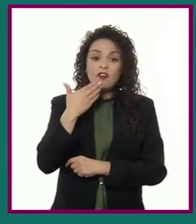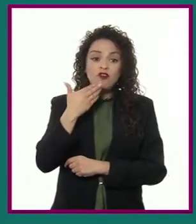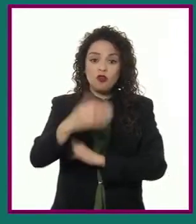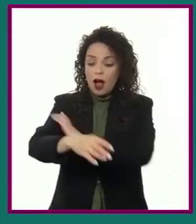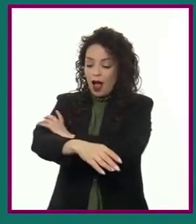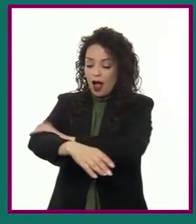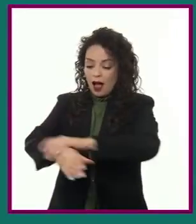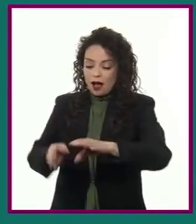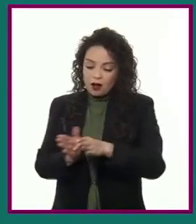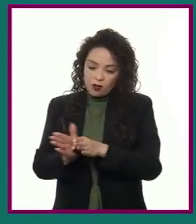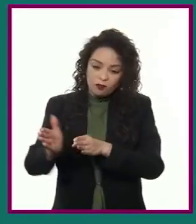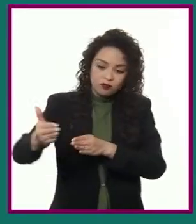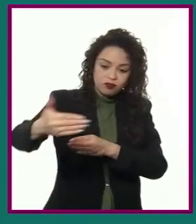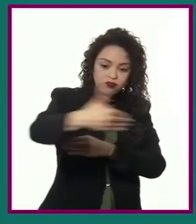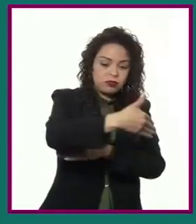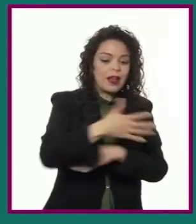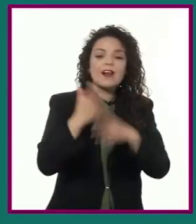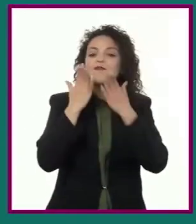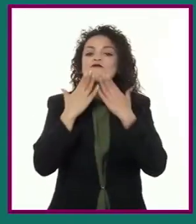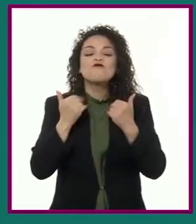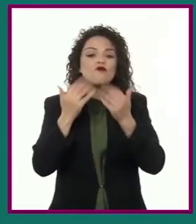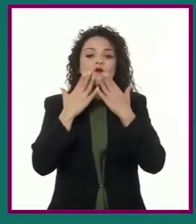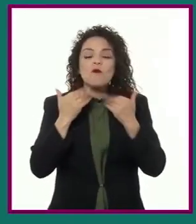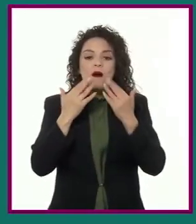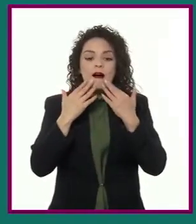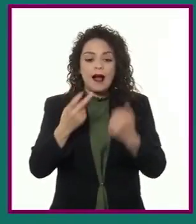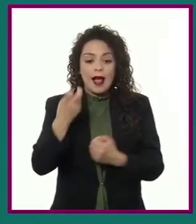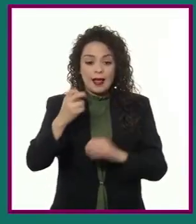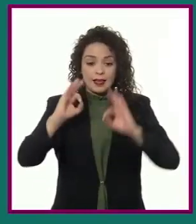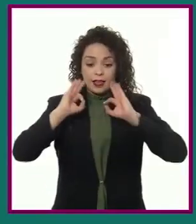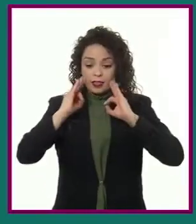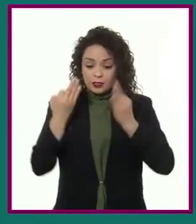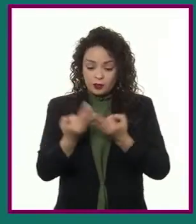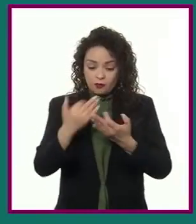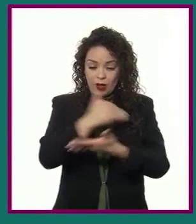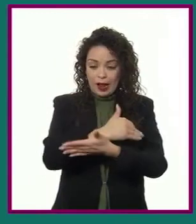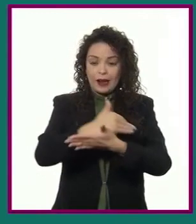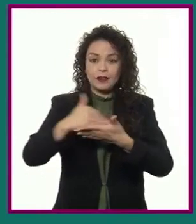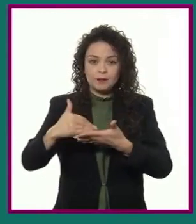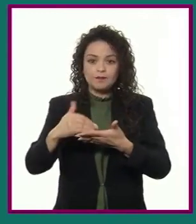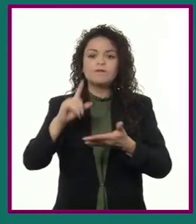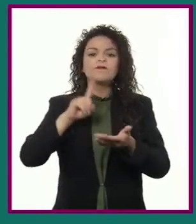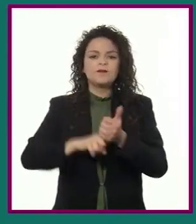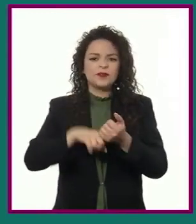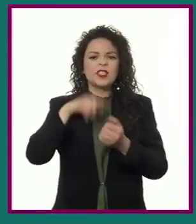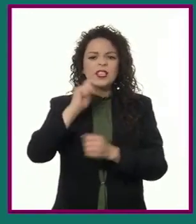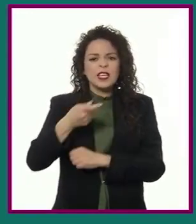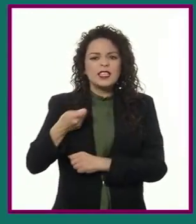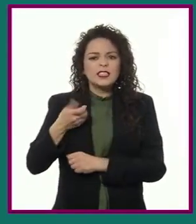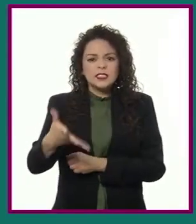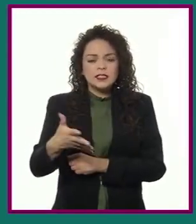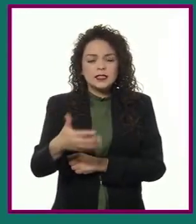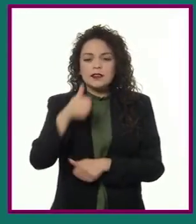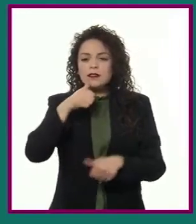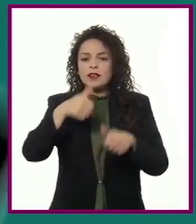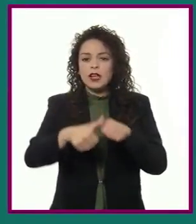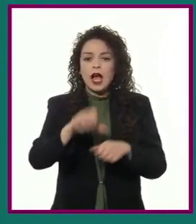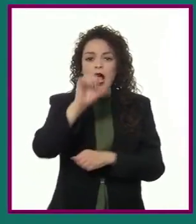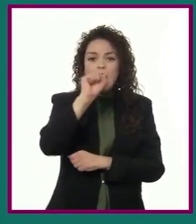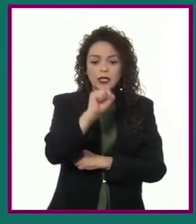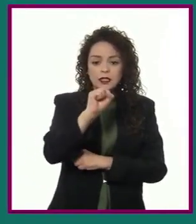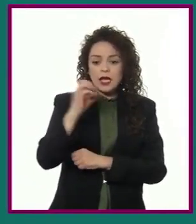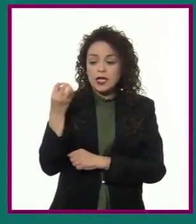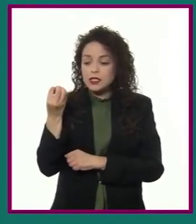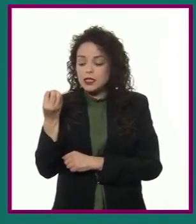brazos espirales. Estas formas intermedias tienen una designación S0.